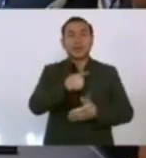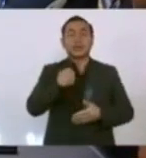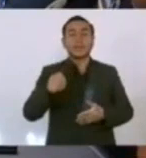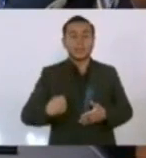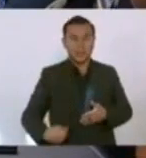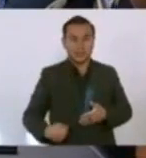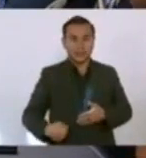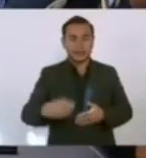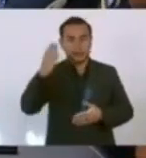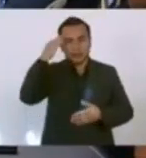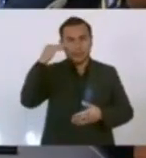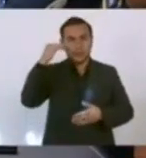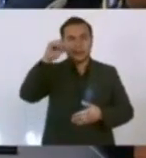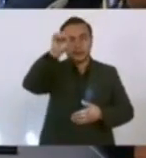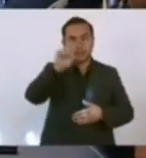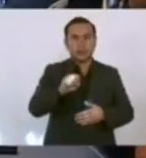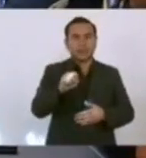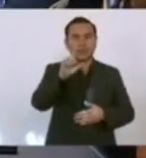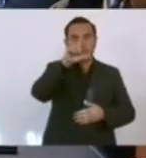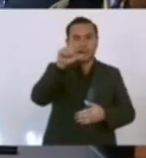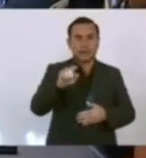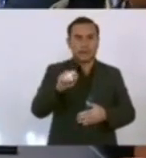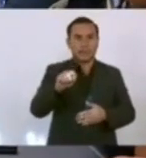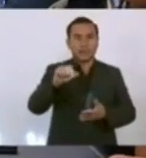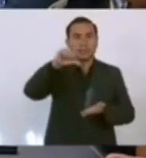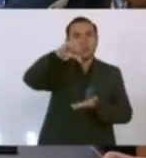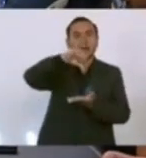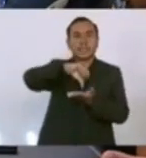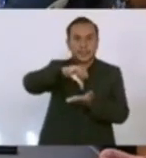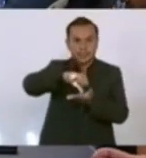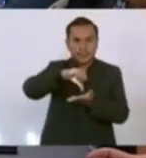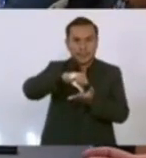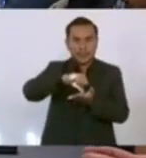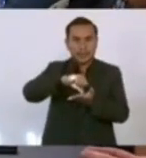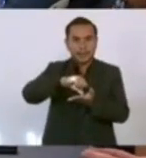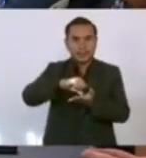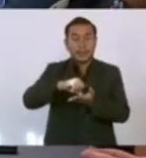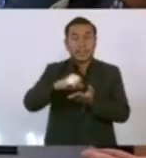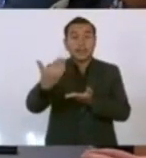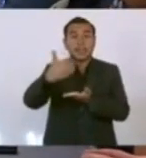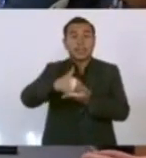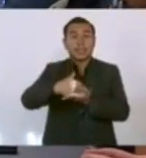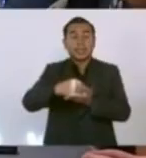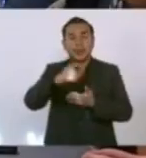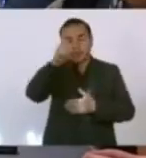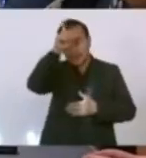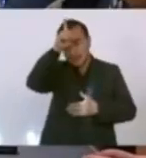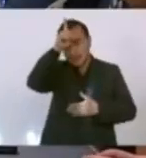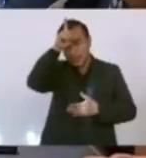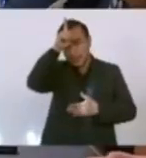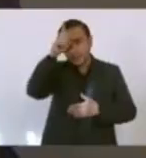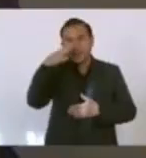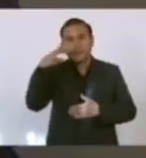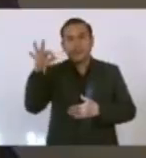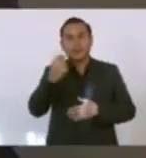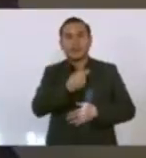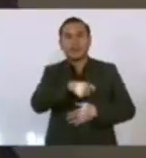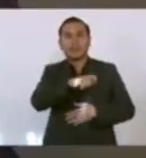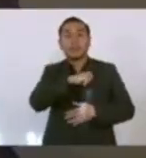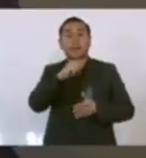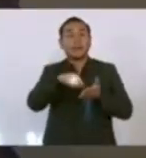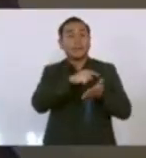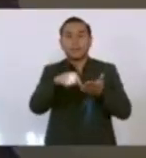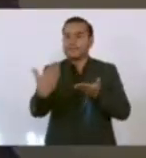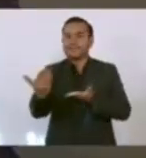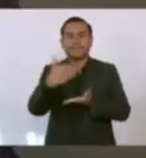viaje de Corea del Sur y de Italia, con la prohibición de viaje de Irán, con la prohibición de viaje de Alemania y Francia, con la prohibición de viaje de España, probablemente esta